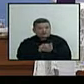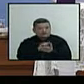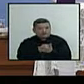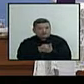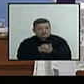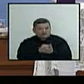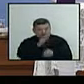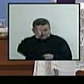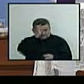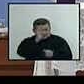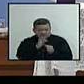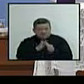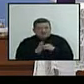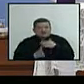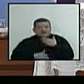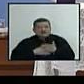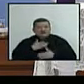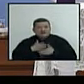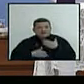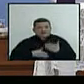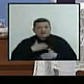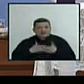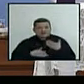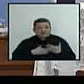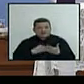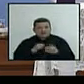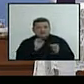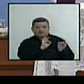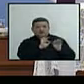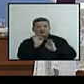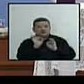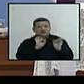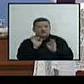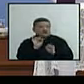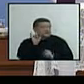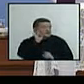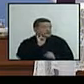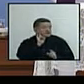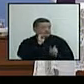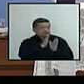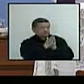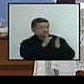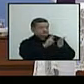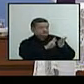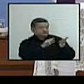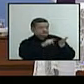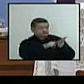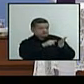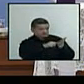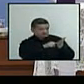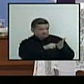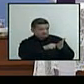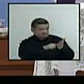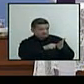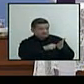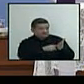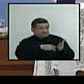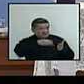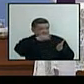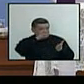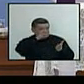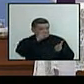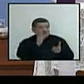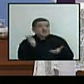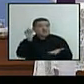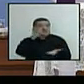con fe y con alegría, nos preparamos para escuchar la palabra y para participar